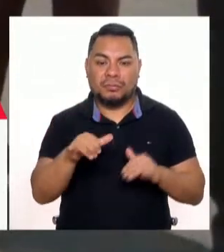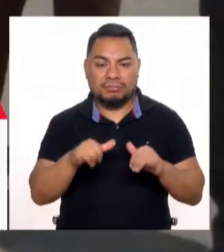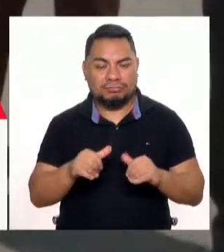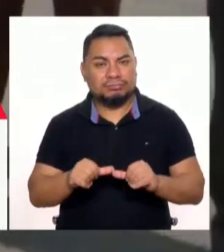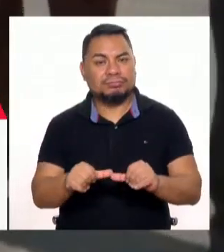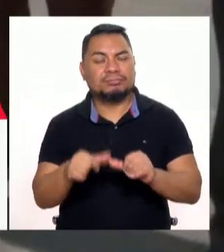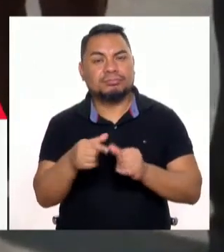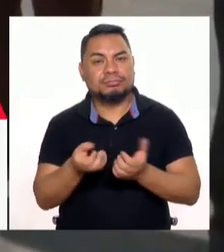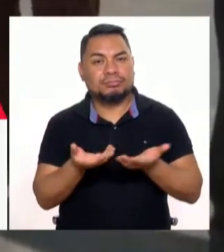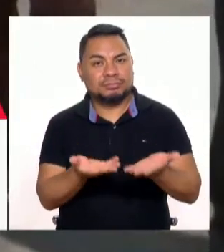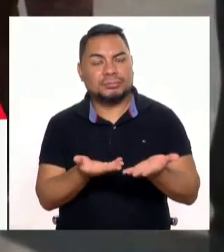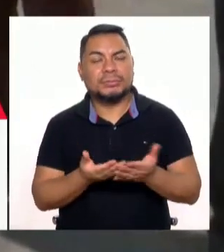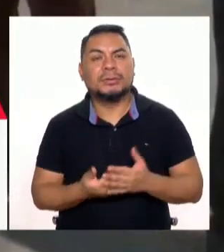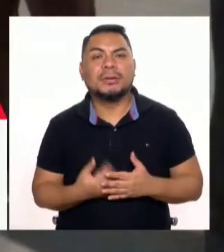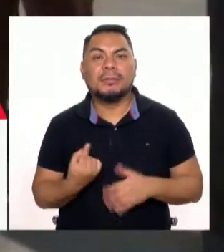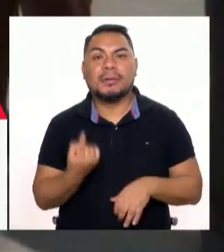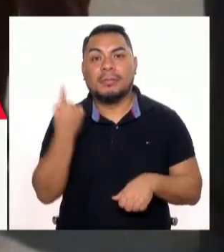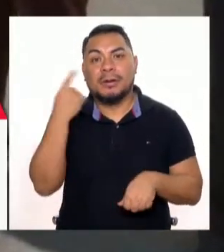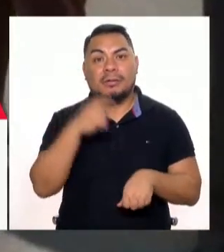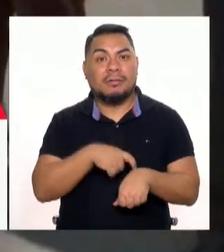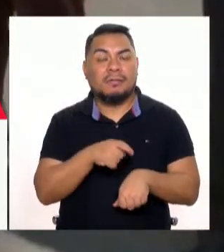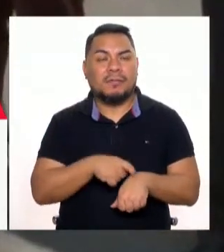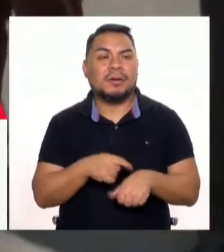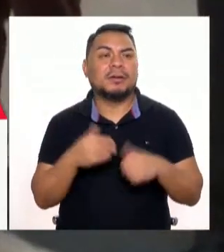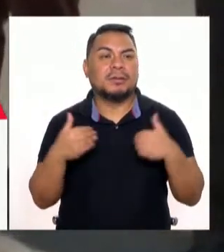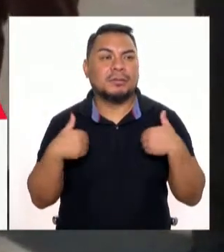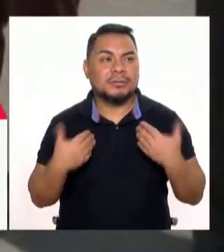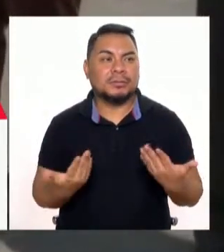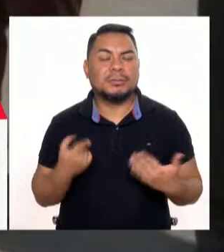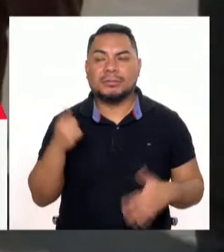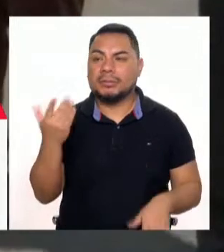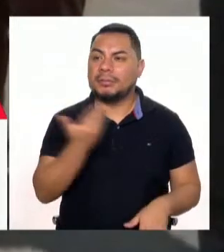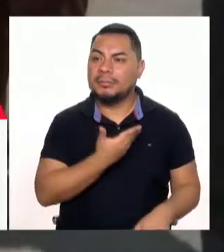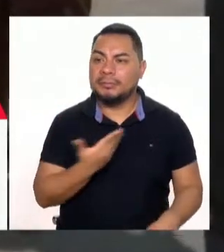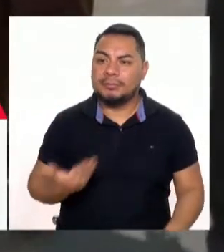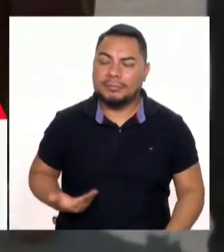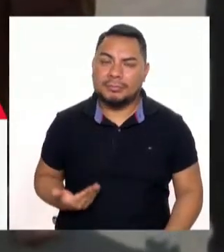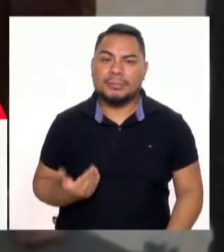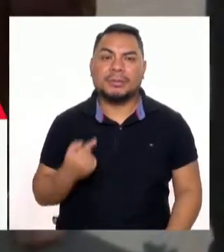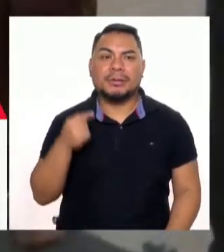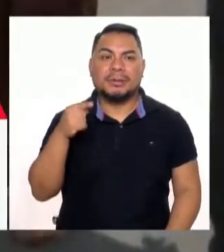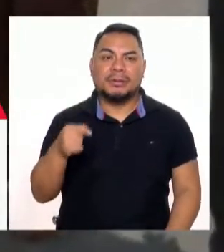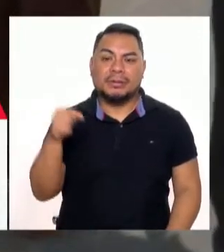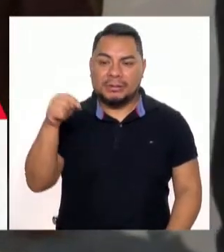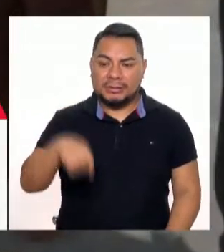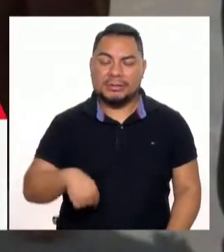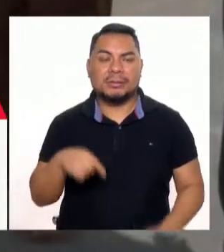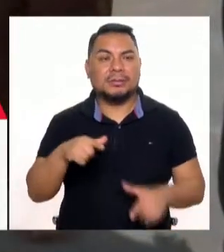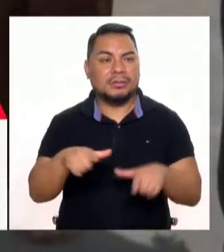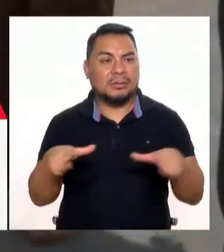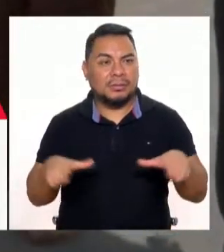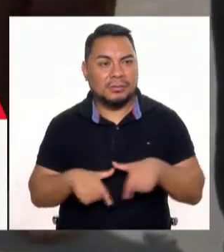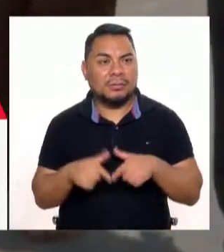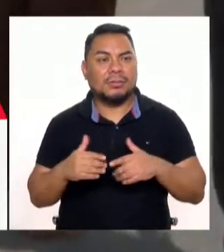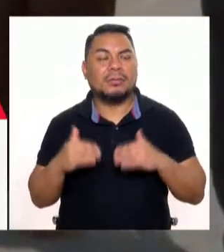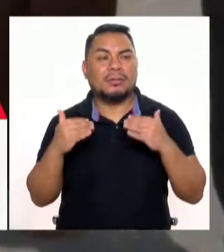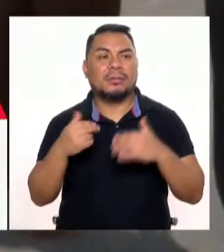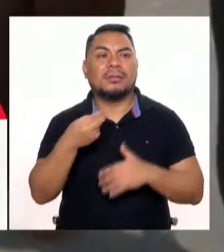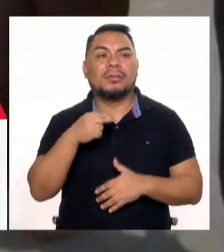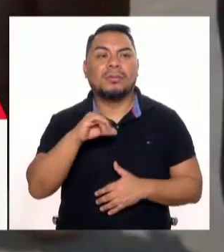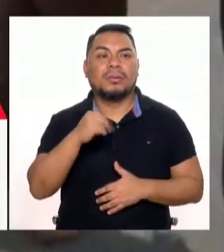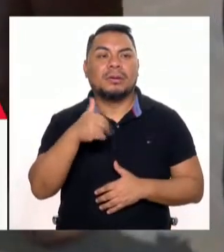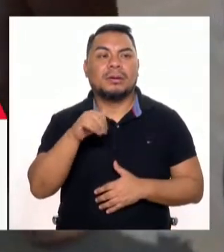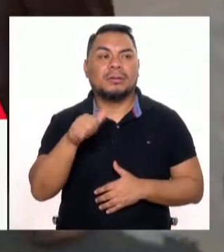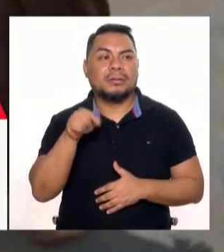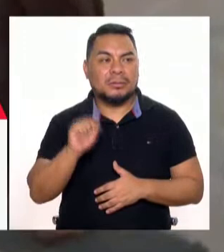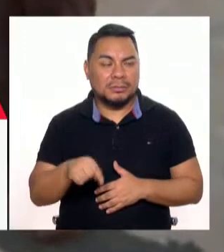es por primera vez que tenemos presidenta aquí en esta zona del alto guayaga aquí